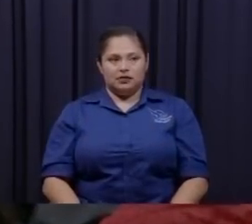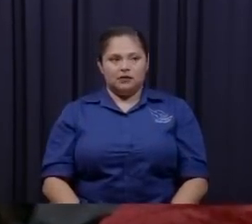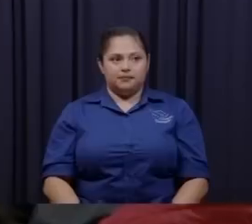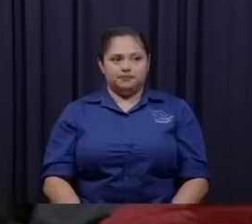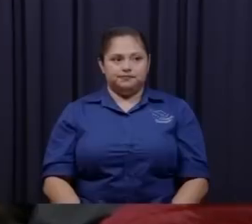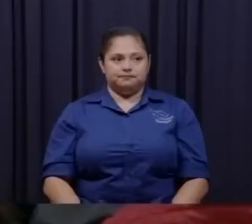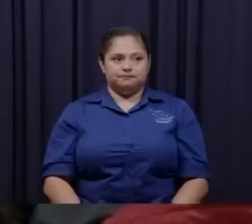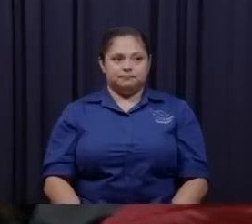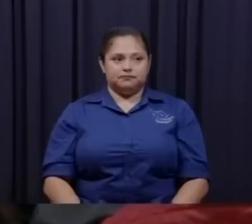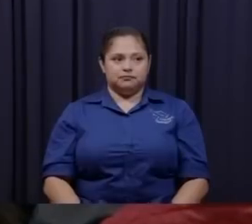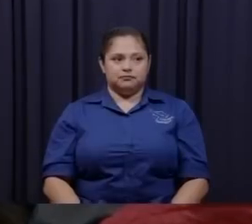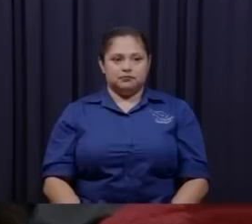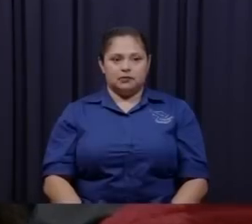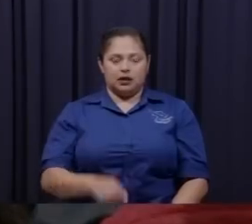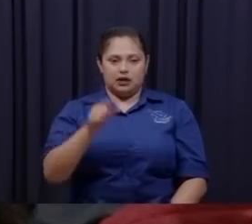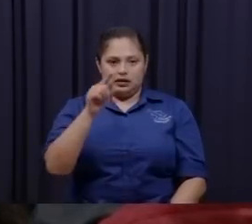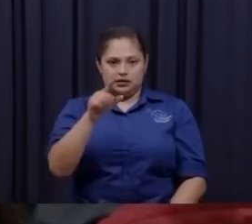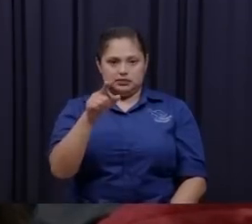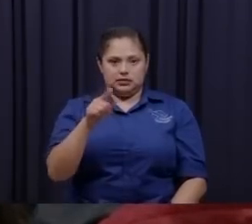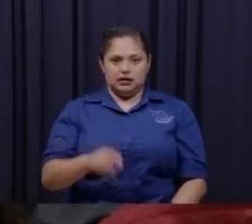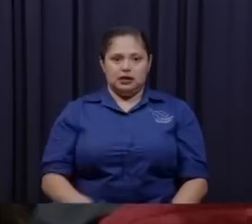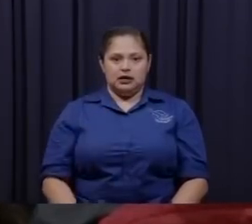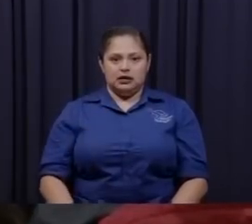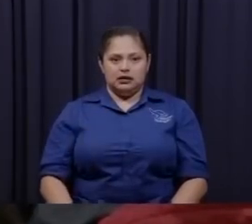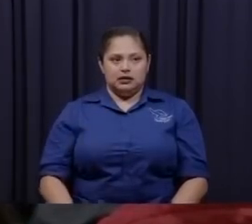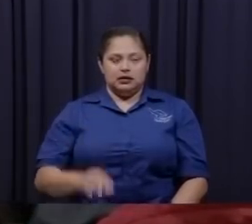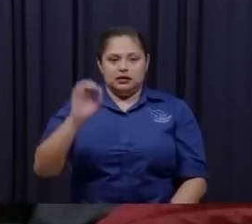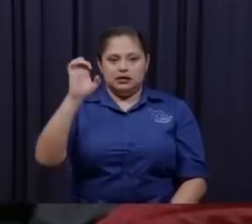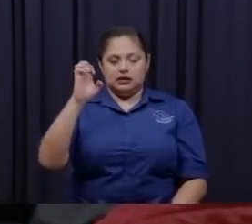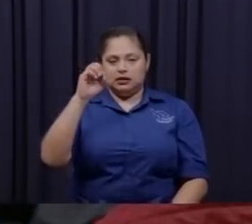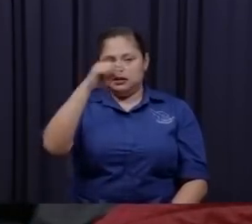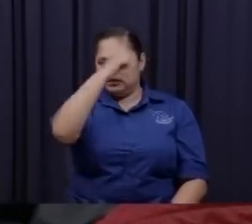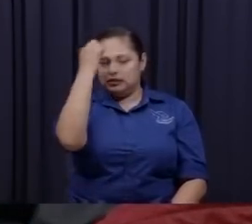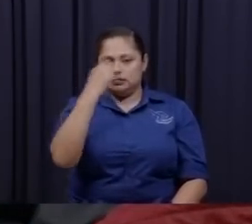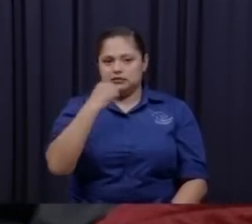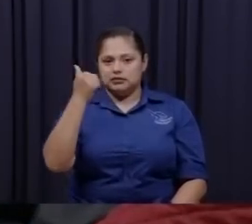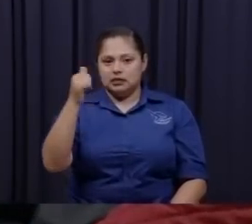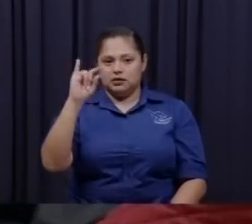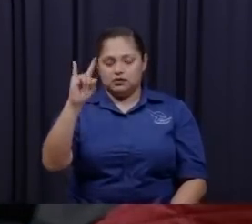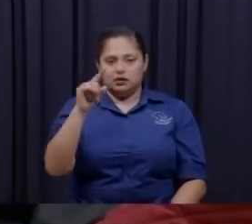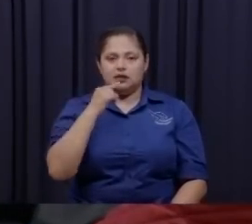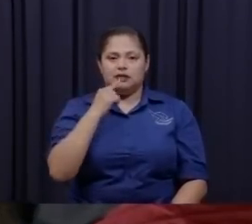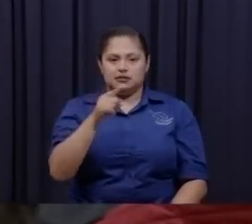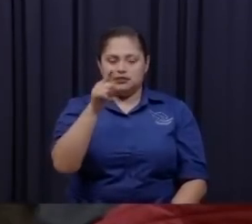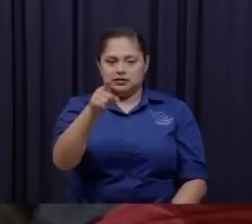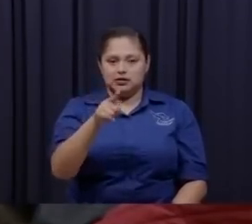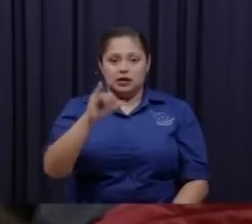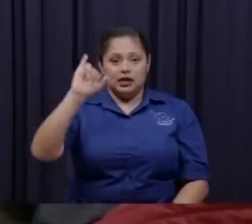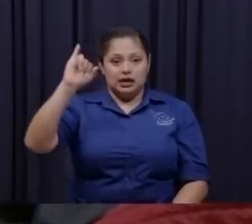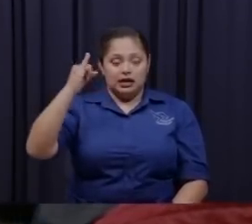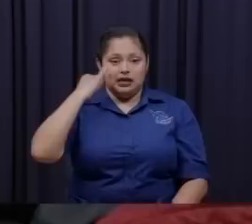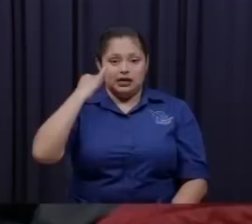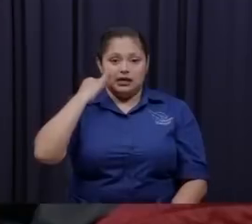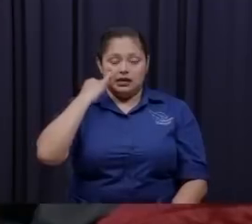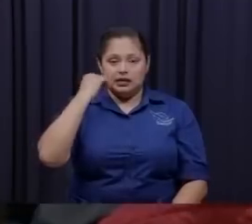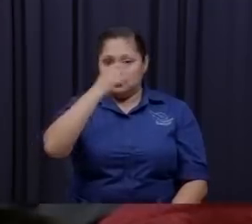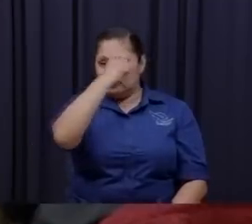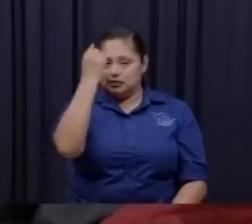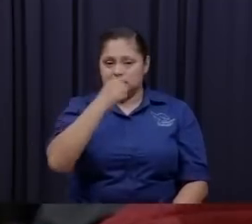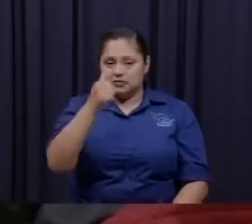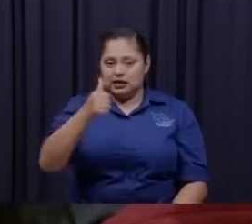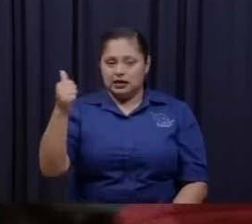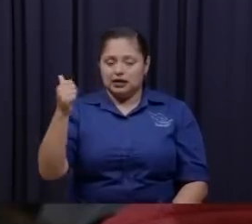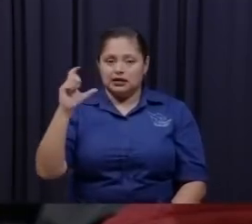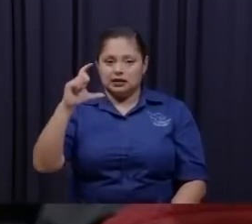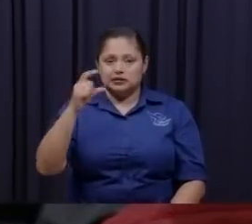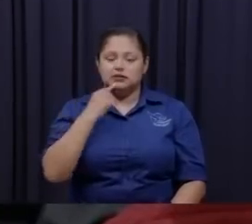Pero bueno, a este es Esaú el que le están diciendo eso. Isaac se lo está diciendo.